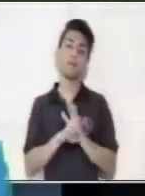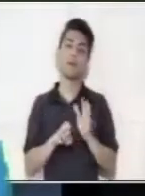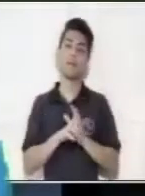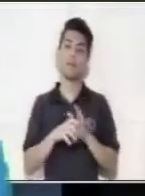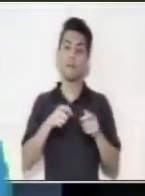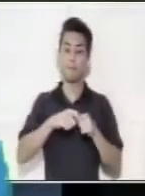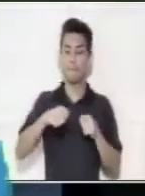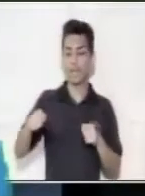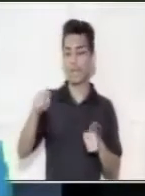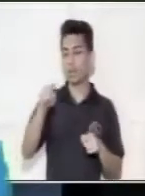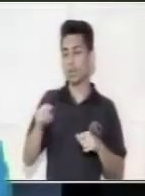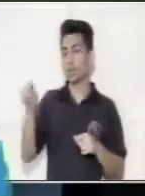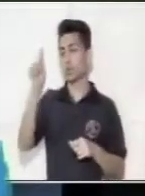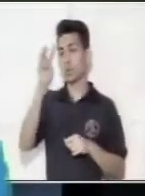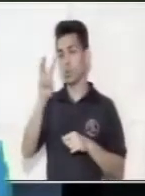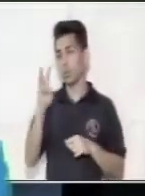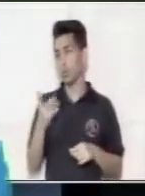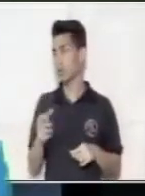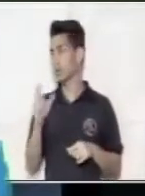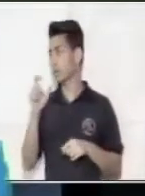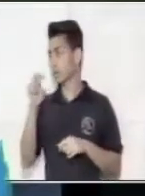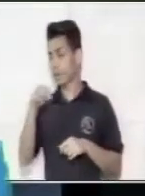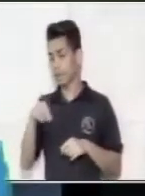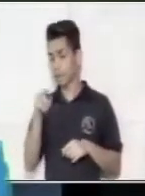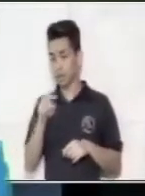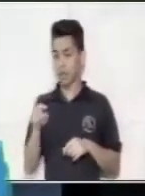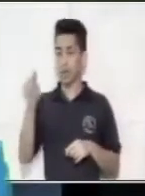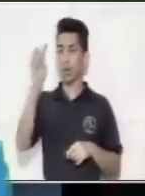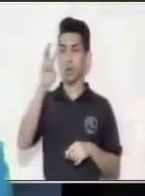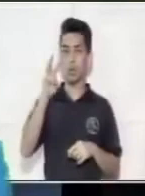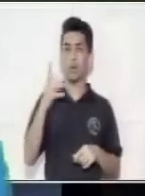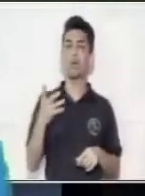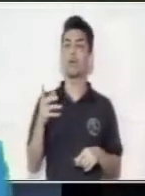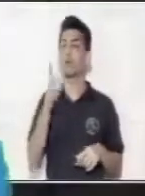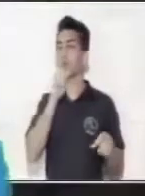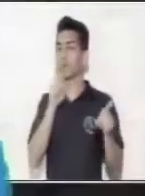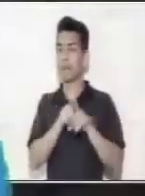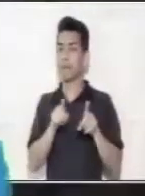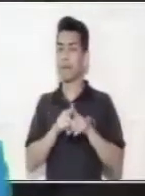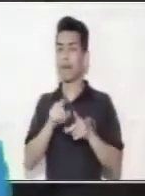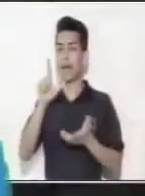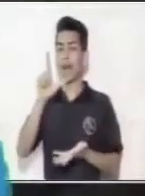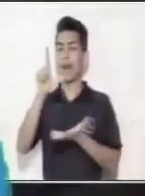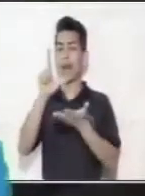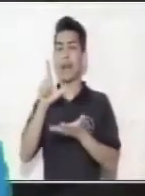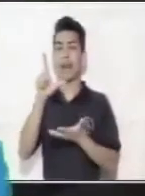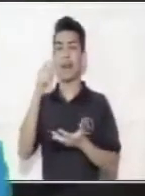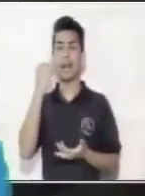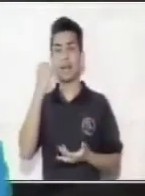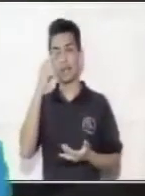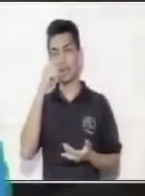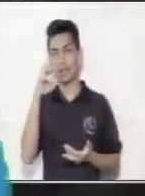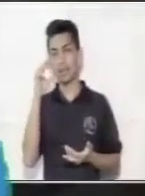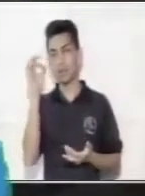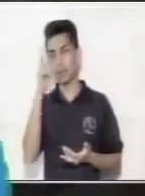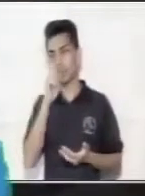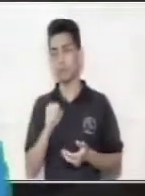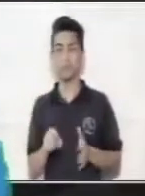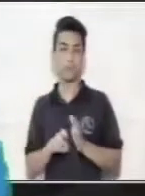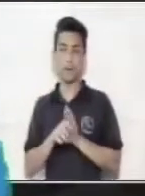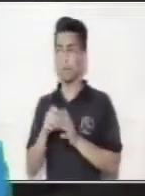cúbicos, centímetros cúbicos o incluso litros, ¿verdad? Hablar de